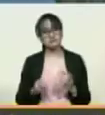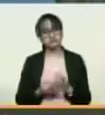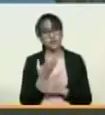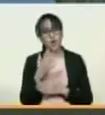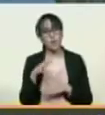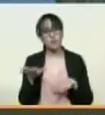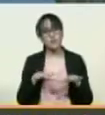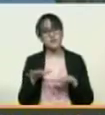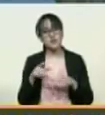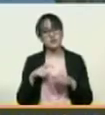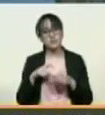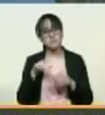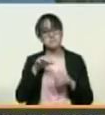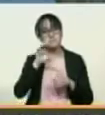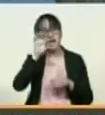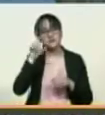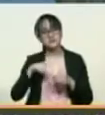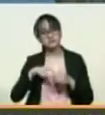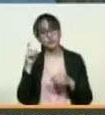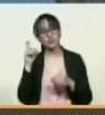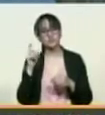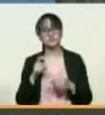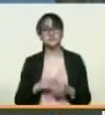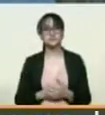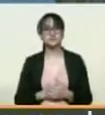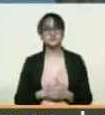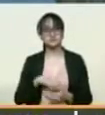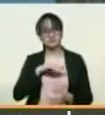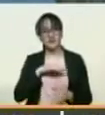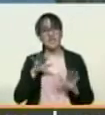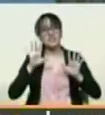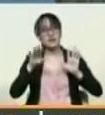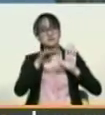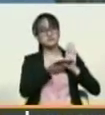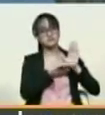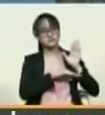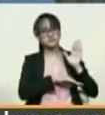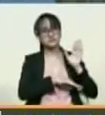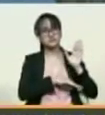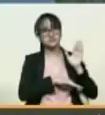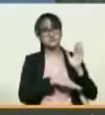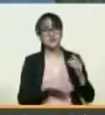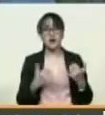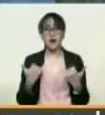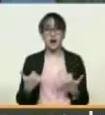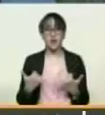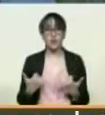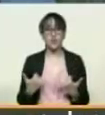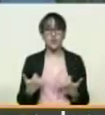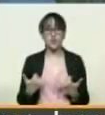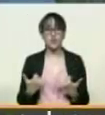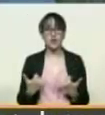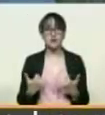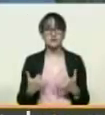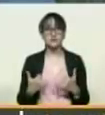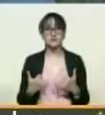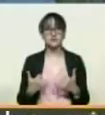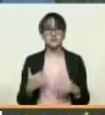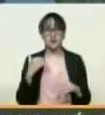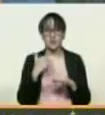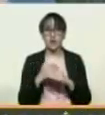No Alineados, y sus principios, 10 principios de Bandung, están hoy quizá tan vigentes como